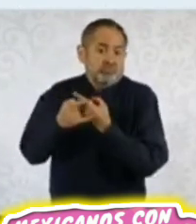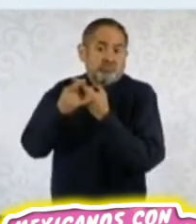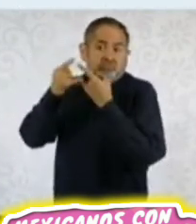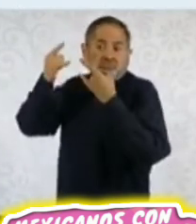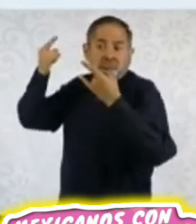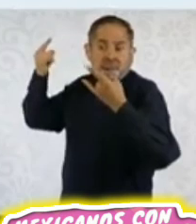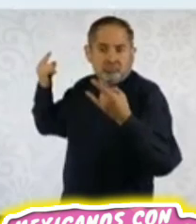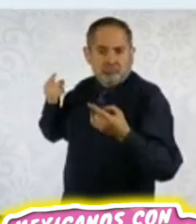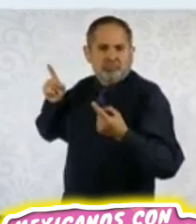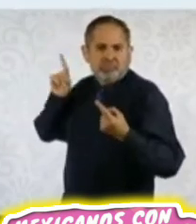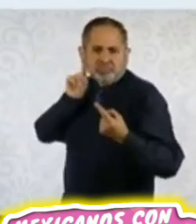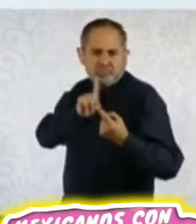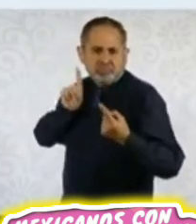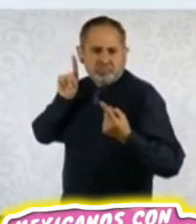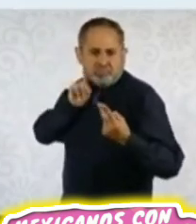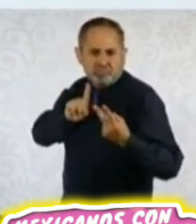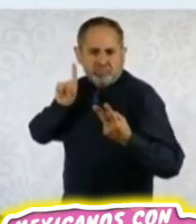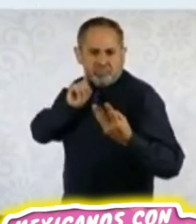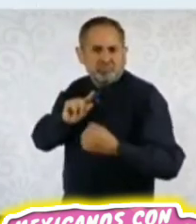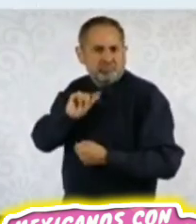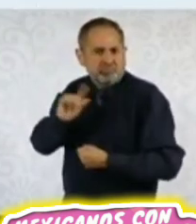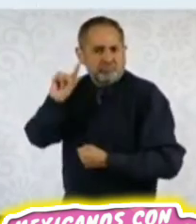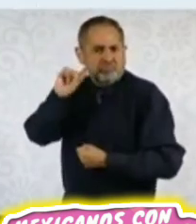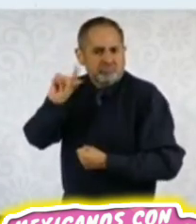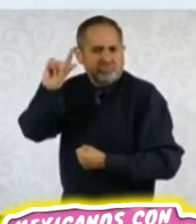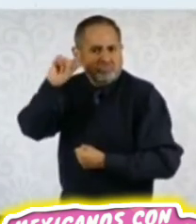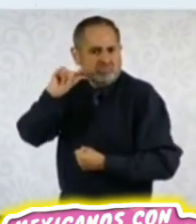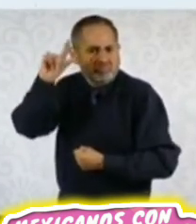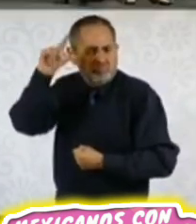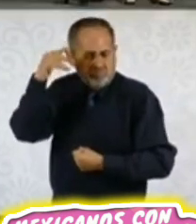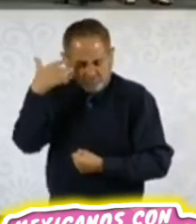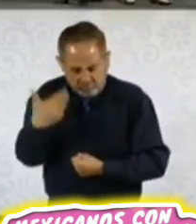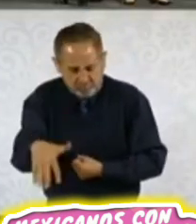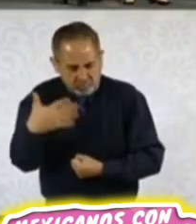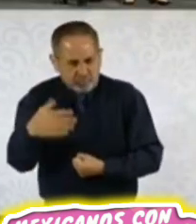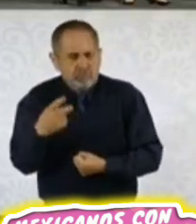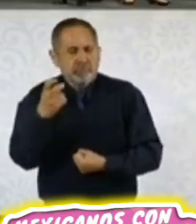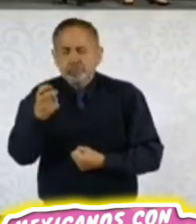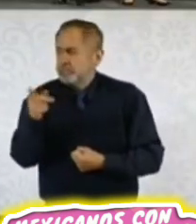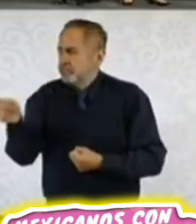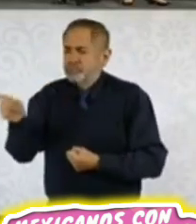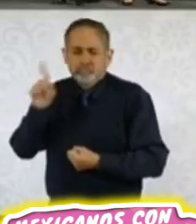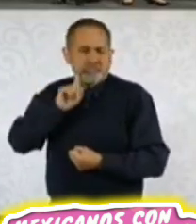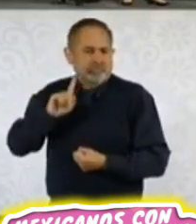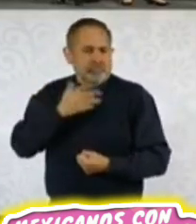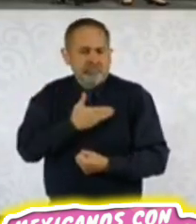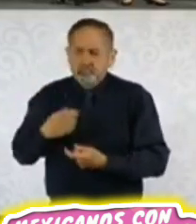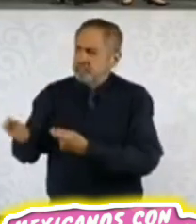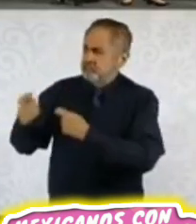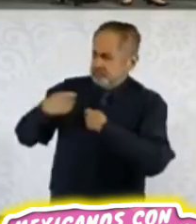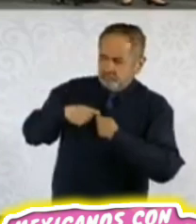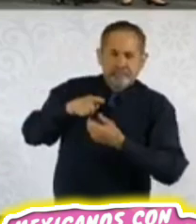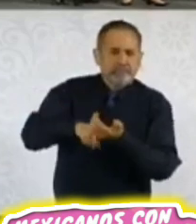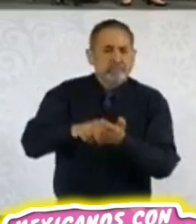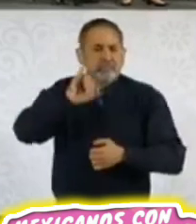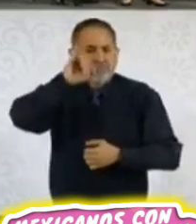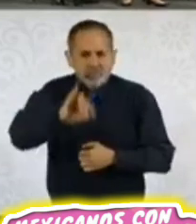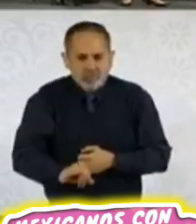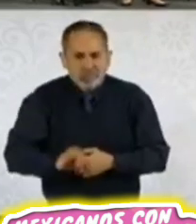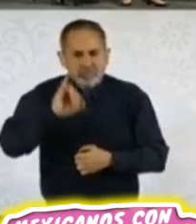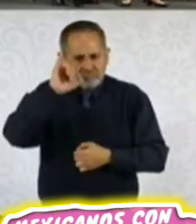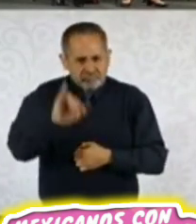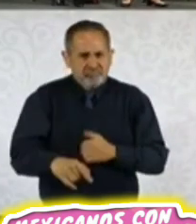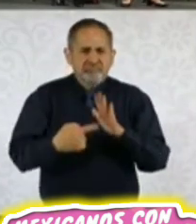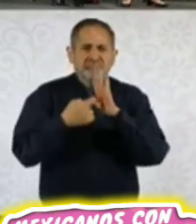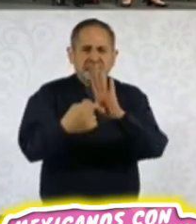la construcción de nuestro país. Es por ello que en la encomienda de la presidenta Claudia, cada jueves se va a presentar la